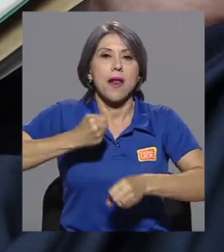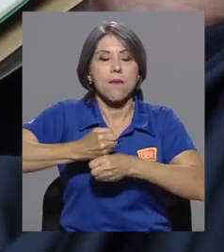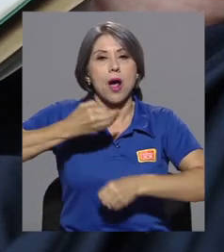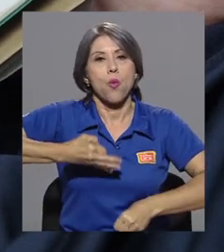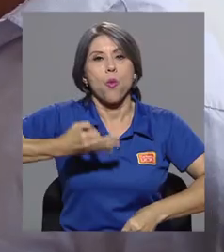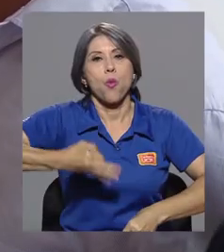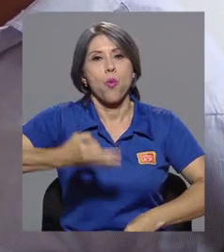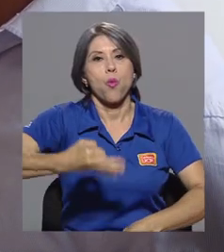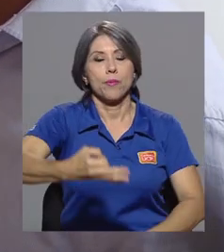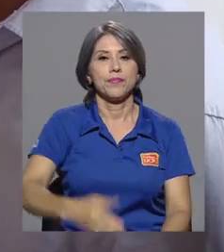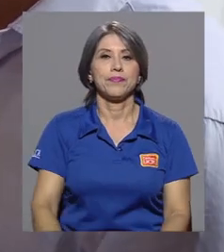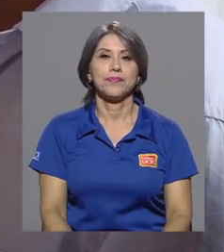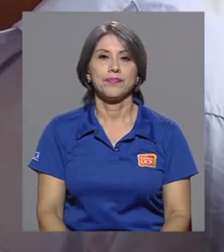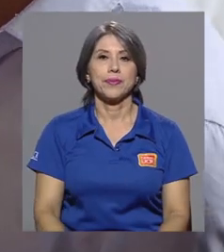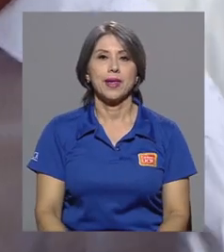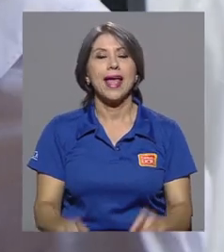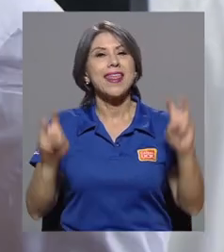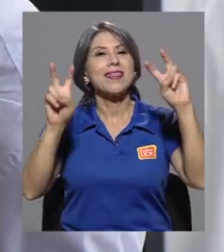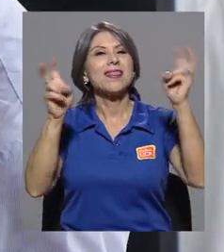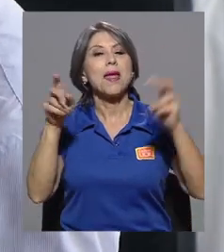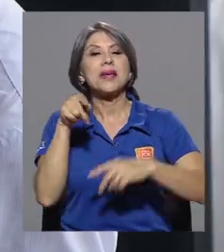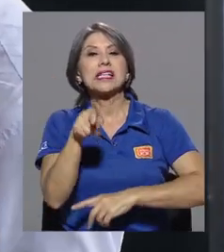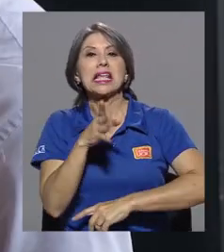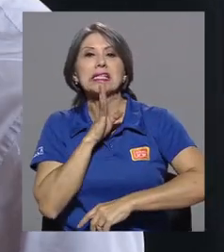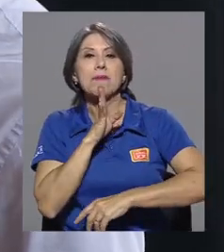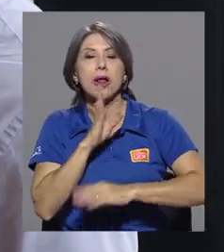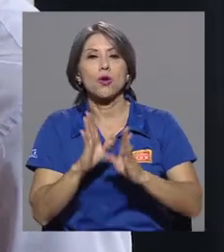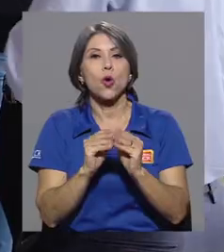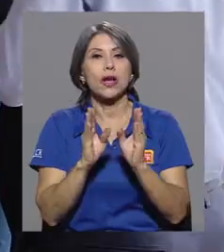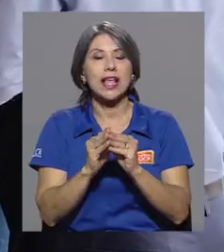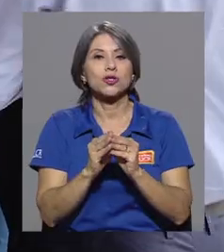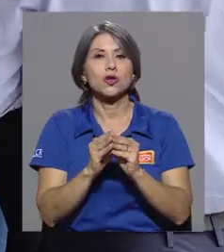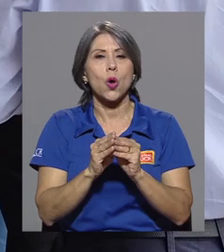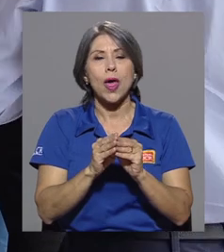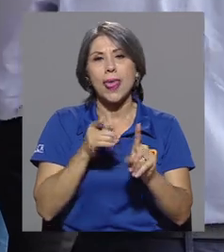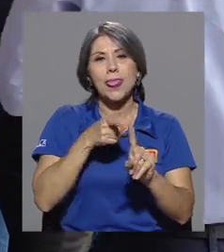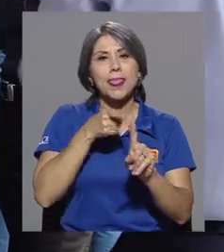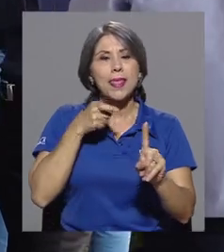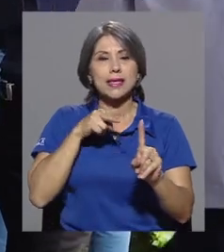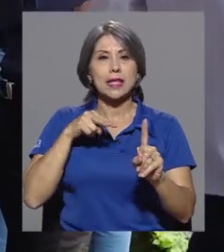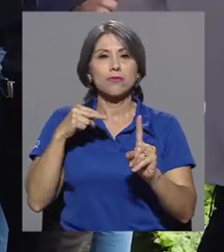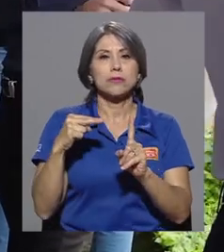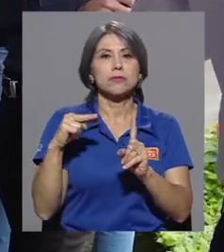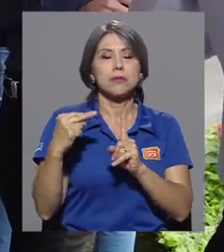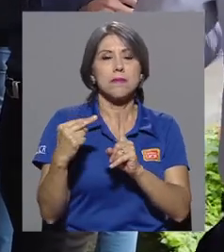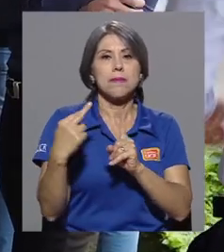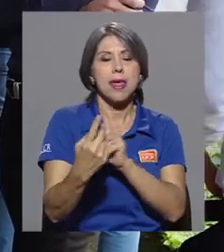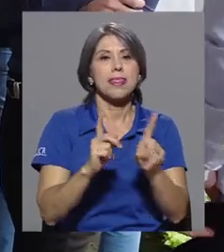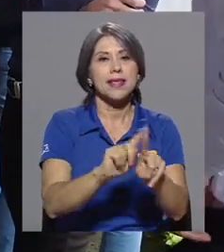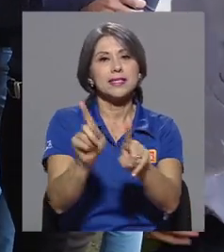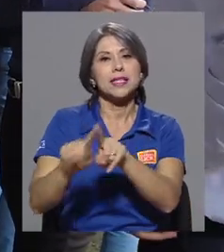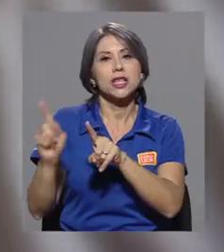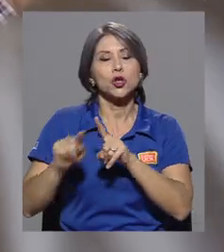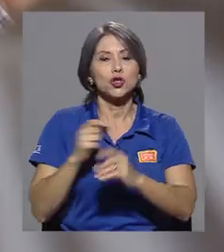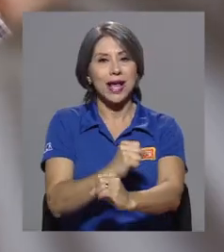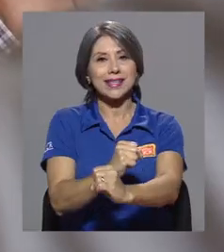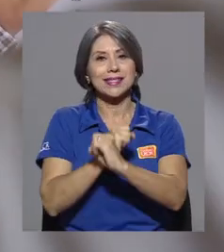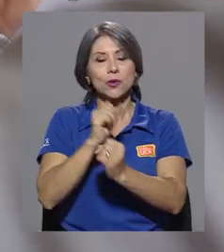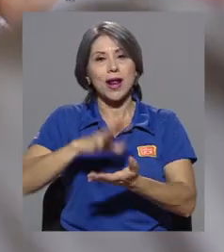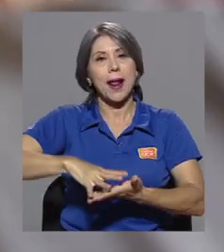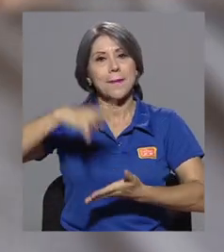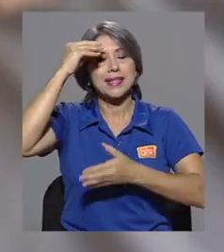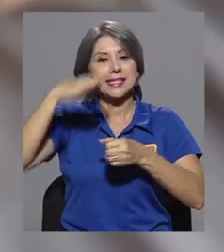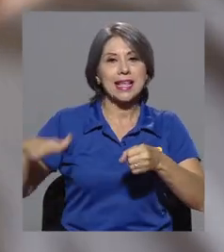diario. Los temas que se trataron en el Congreso se abordaron desde distintos enfoques para asegurar un